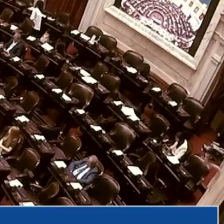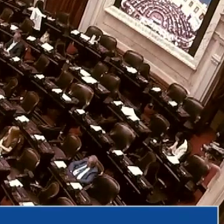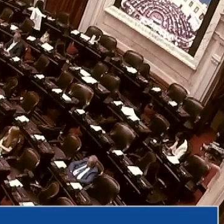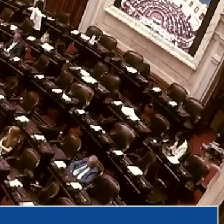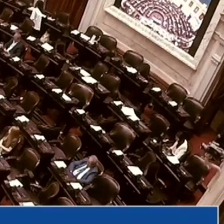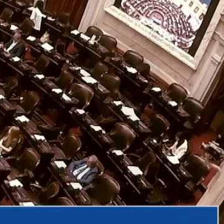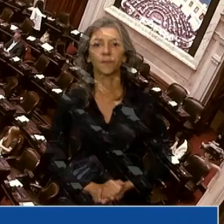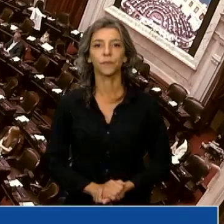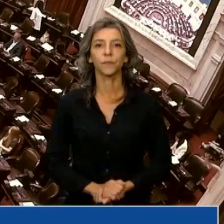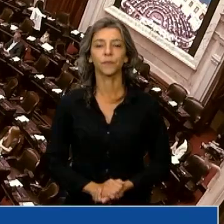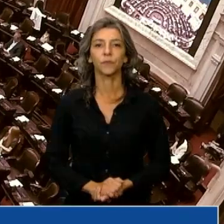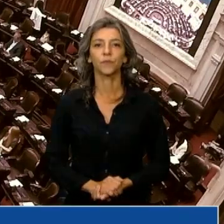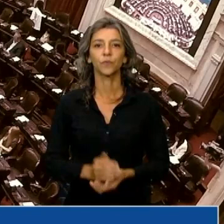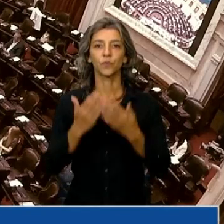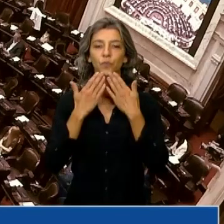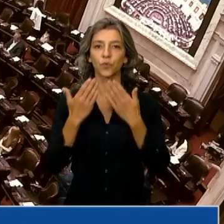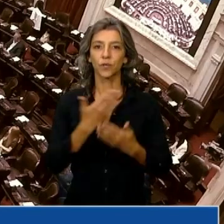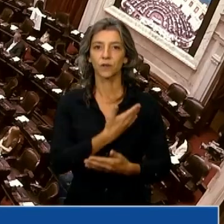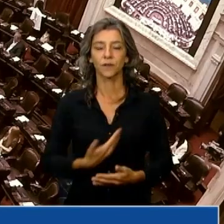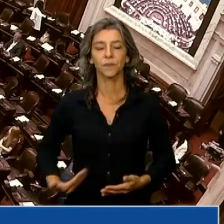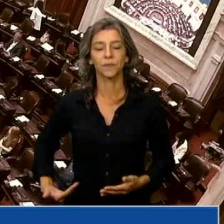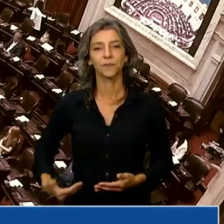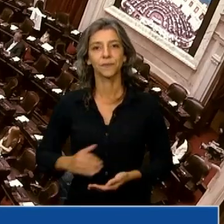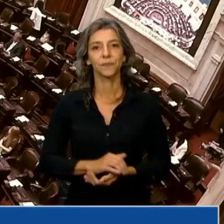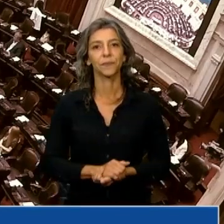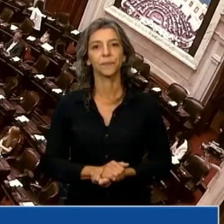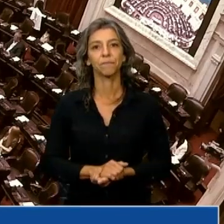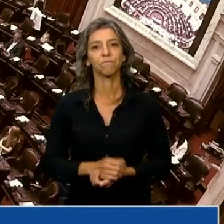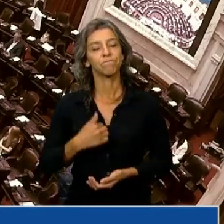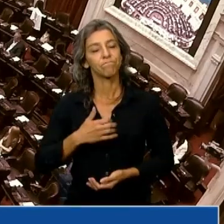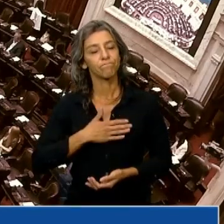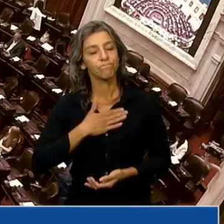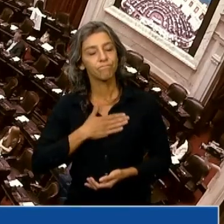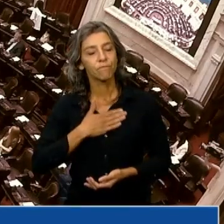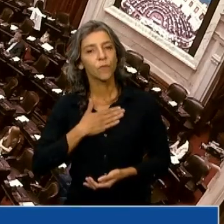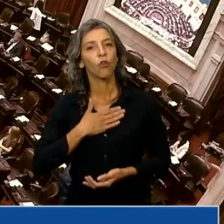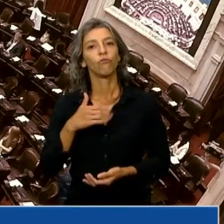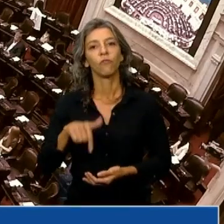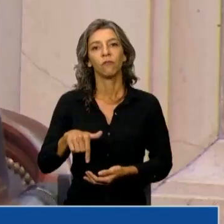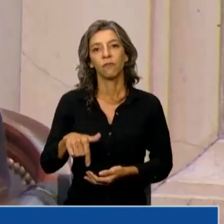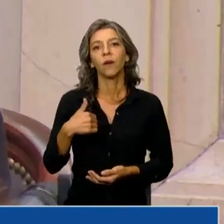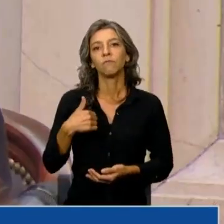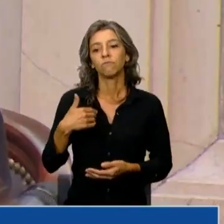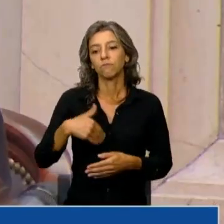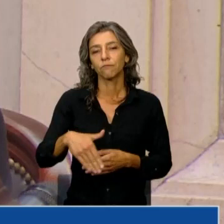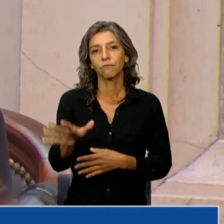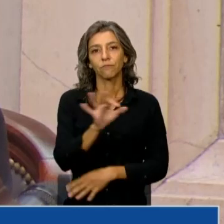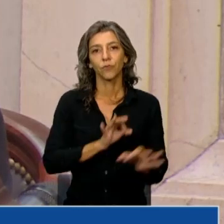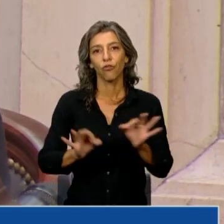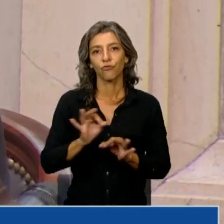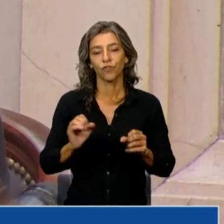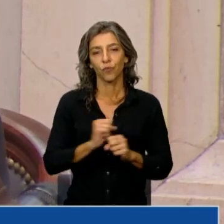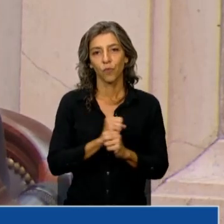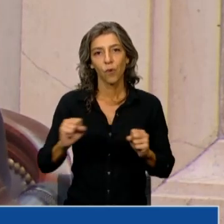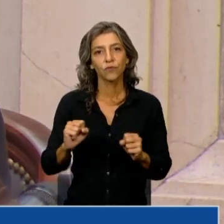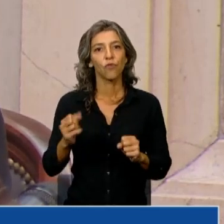Muchas gracias, señor presidente. En primer lugar, celebrar la aprobación de este proyecto para